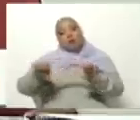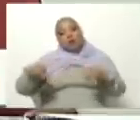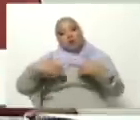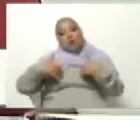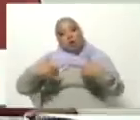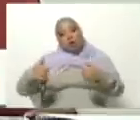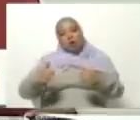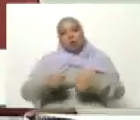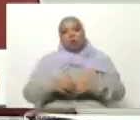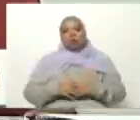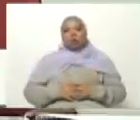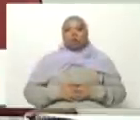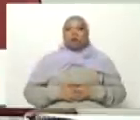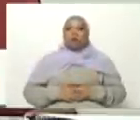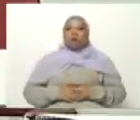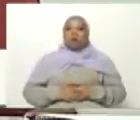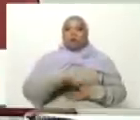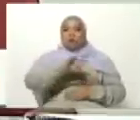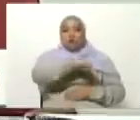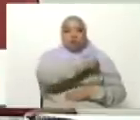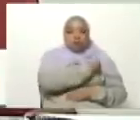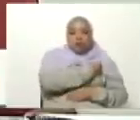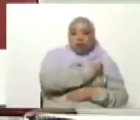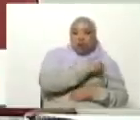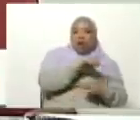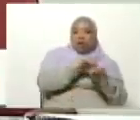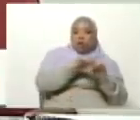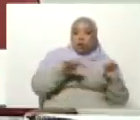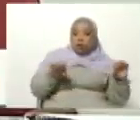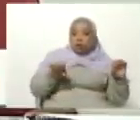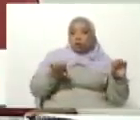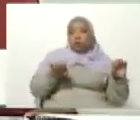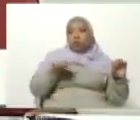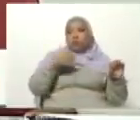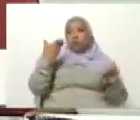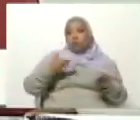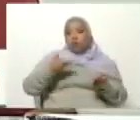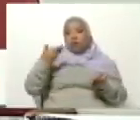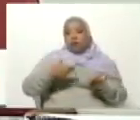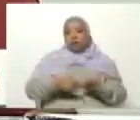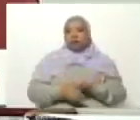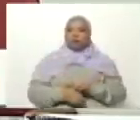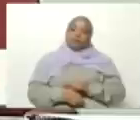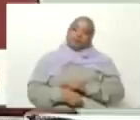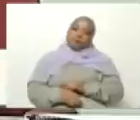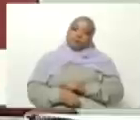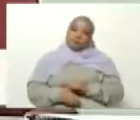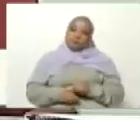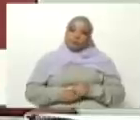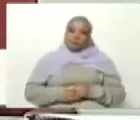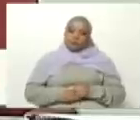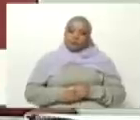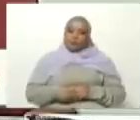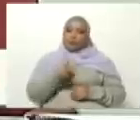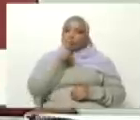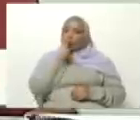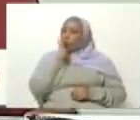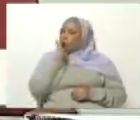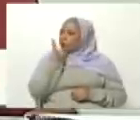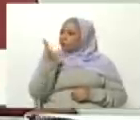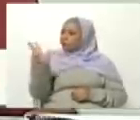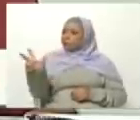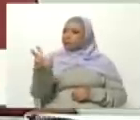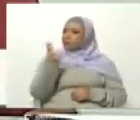la salud, en la electricidad. Recuerda que aquí en Venezuela nos lanzaron un ataque al sistema eléctrico, pero terrible, que